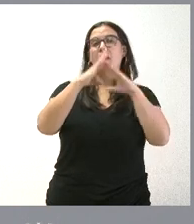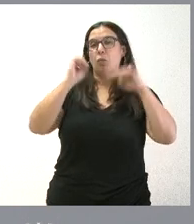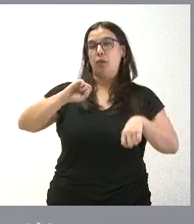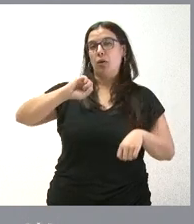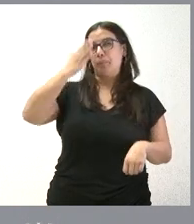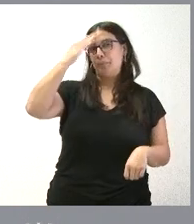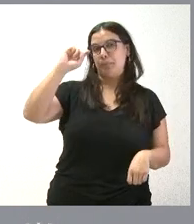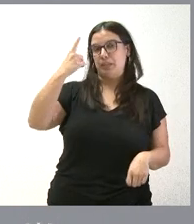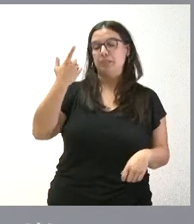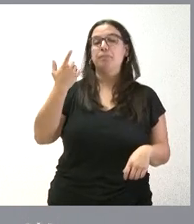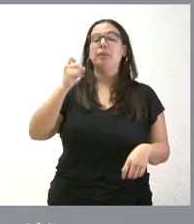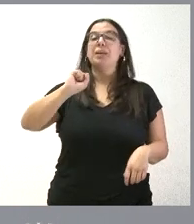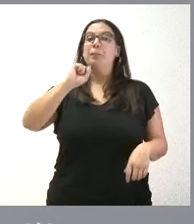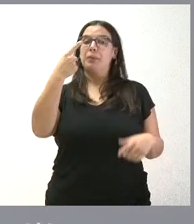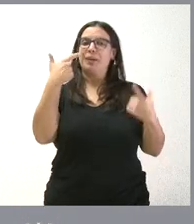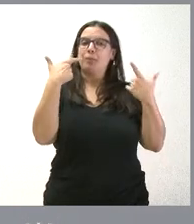del mismo. En primer lugar, ha habido un bloque